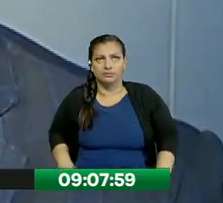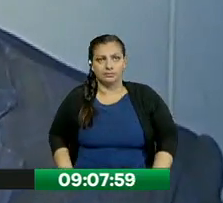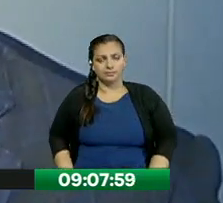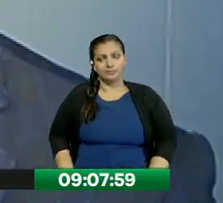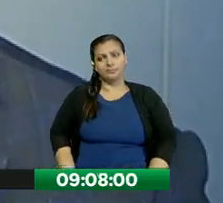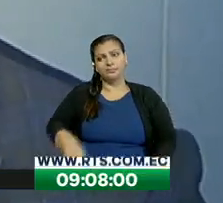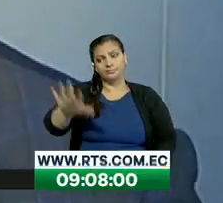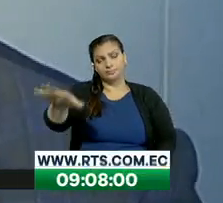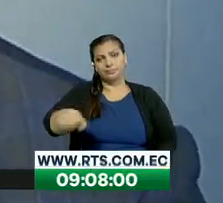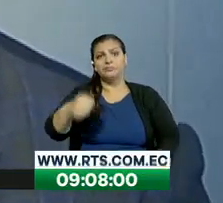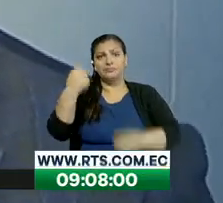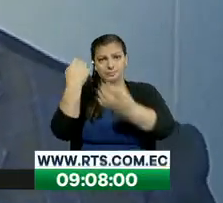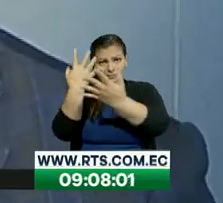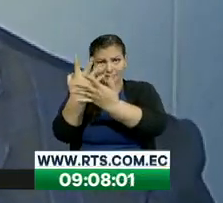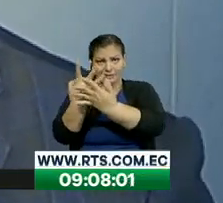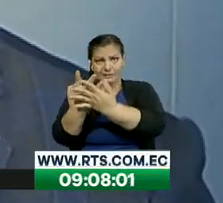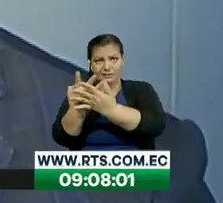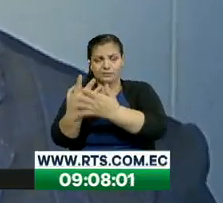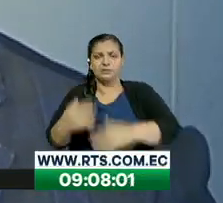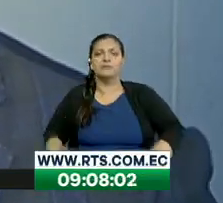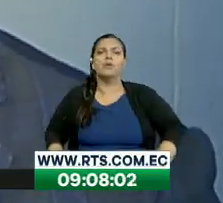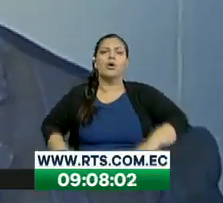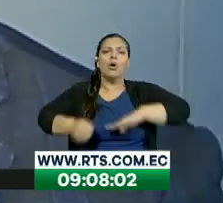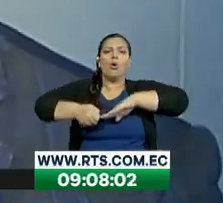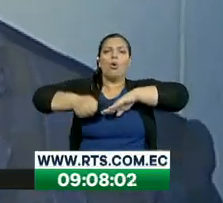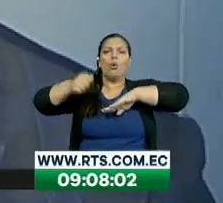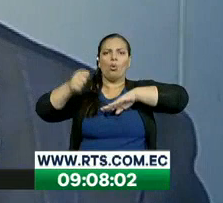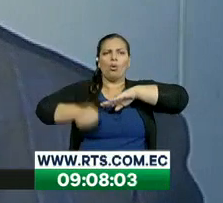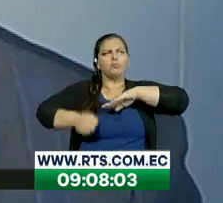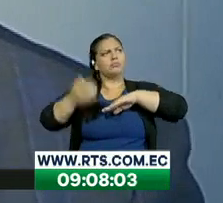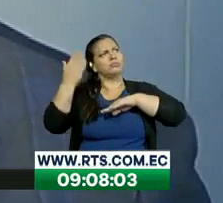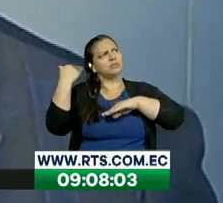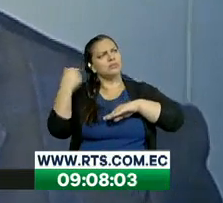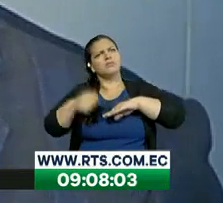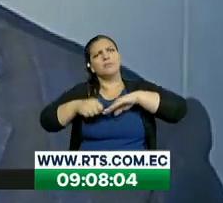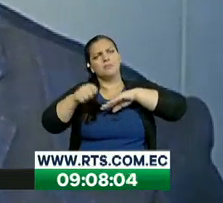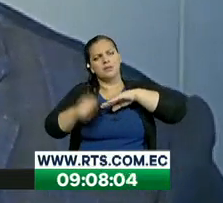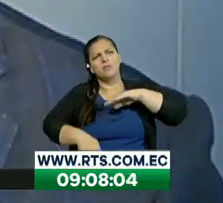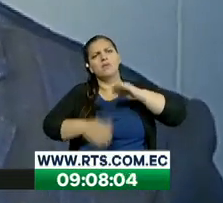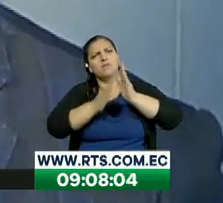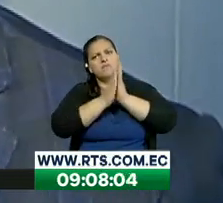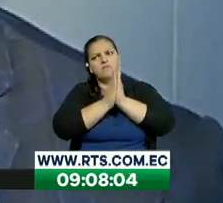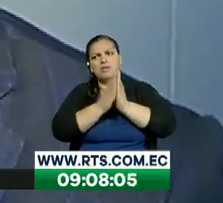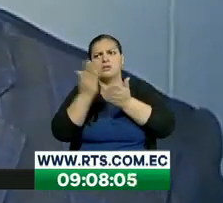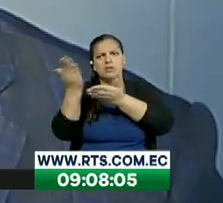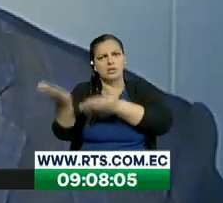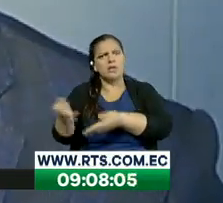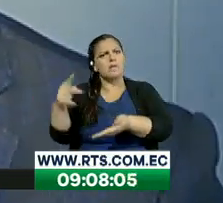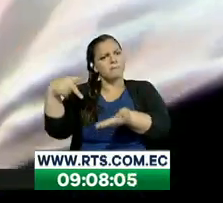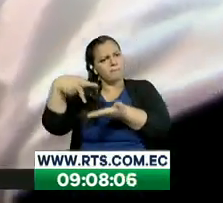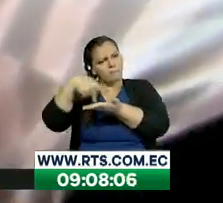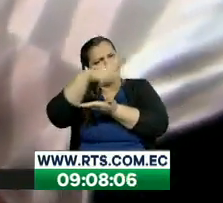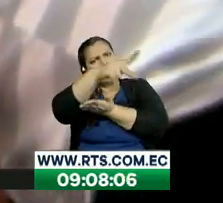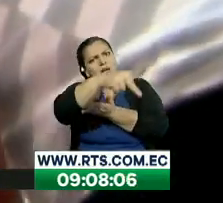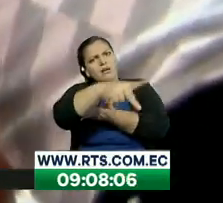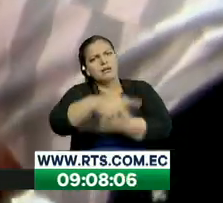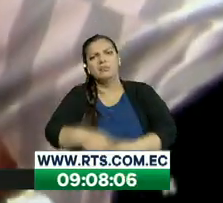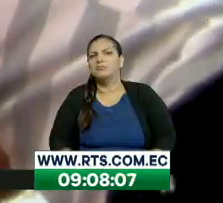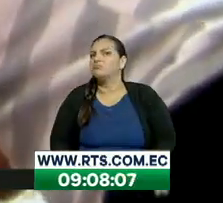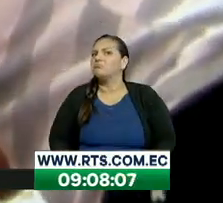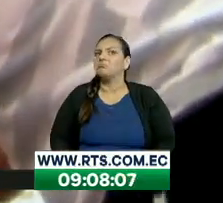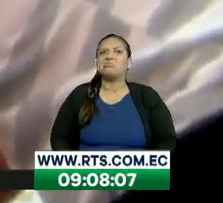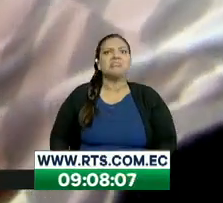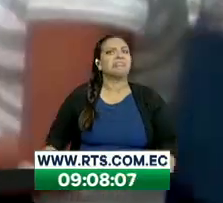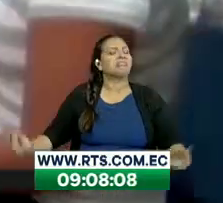sin embargo, el juez inferior, el cual se solicitó en primera instancia, pudo determinar que el señor no ha cumplido con los requisitos. Para María